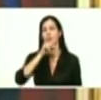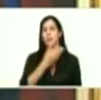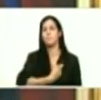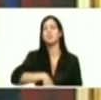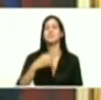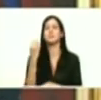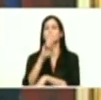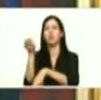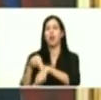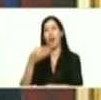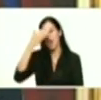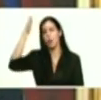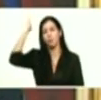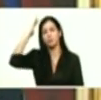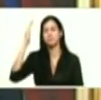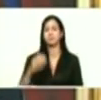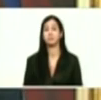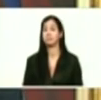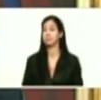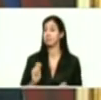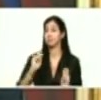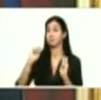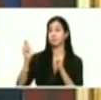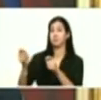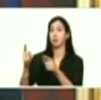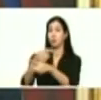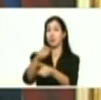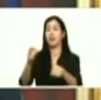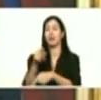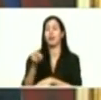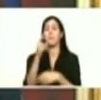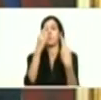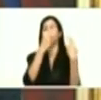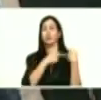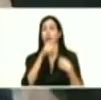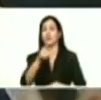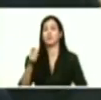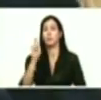dejo ahí a ustedes a los diputados mañana se va a desquitar